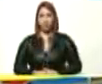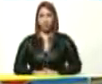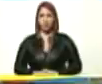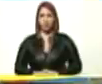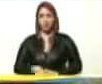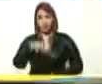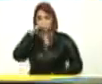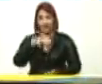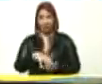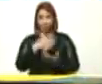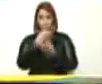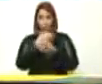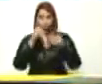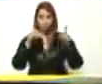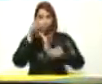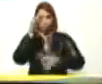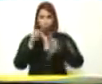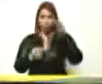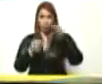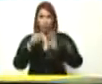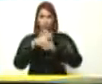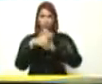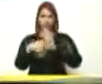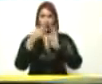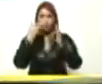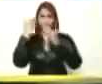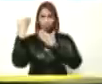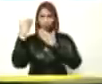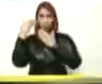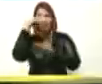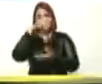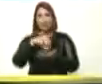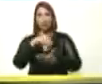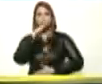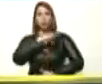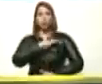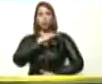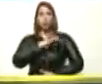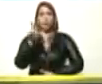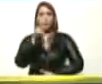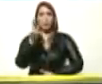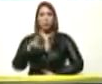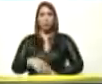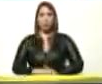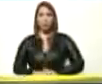del estado democrático, de justicia, de derechos, del estado social, de Venezuela,